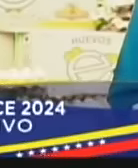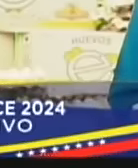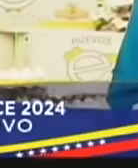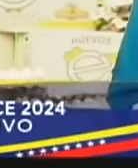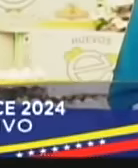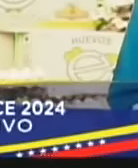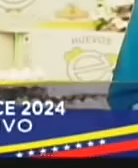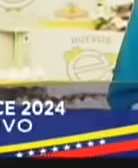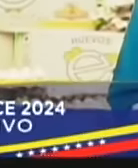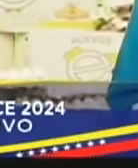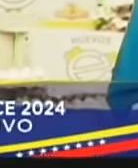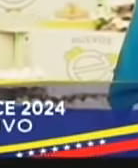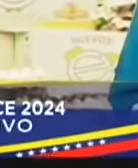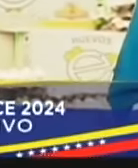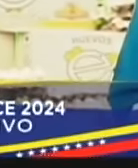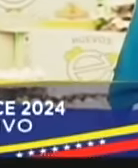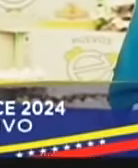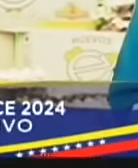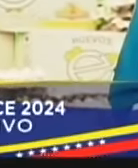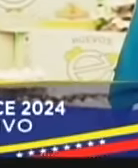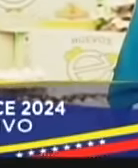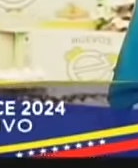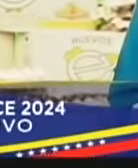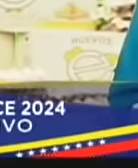imágenes del miércoles productivo